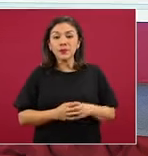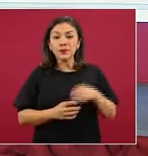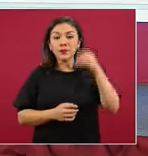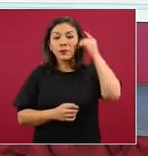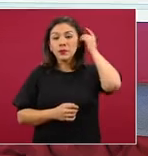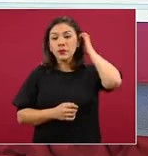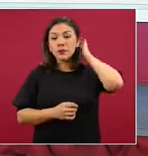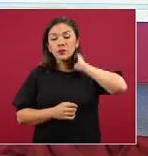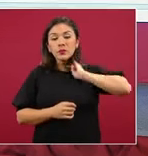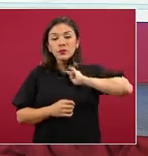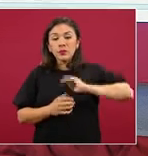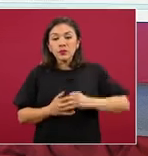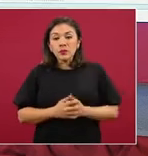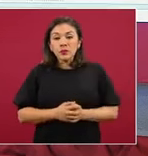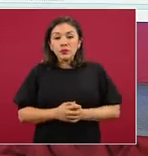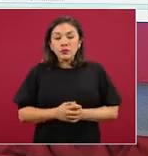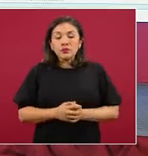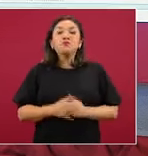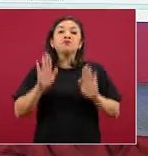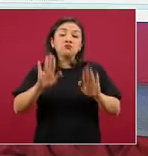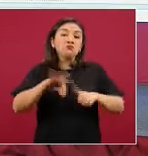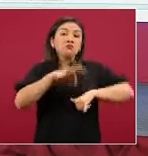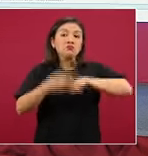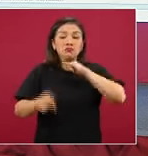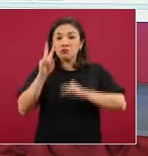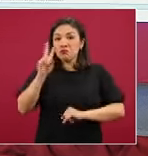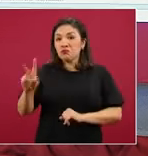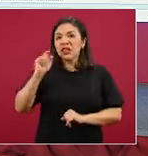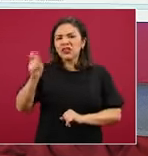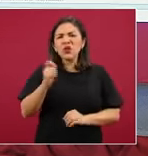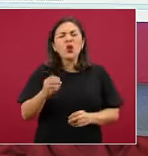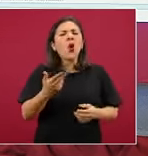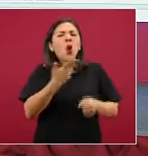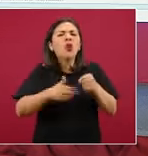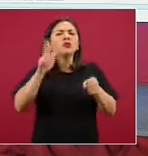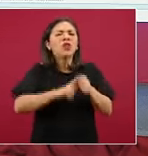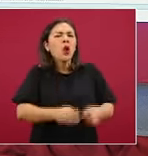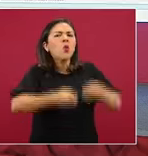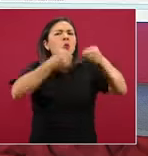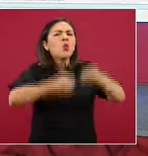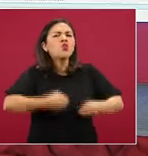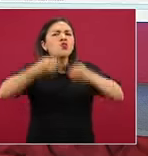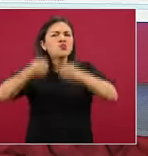favor. Y por último, la ocupación hospitalaria.